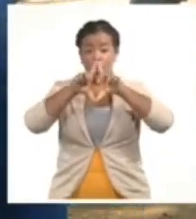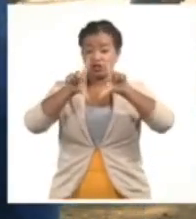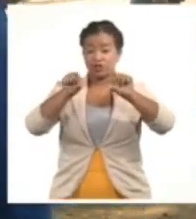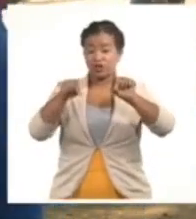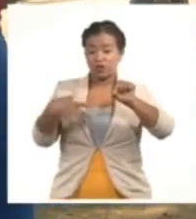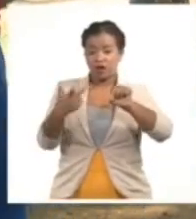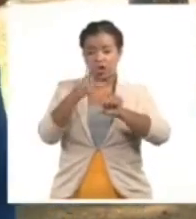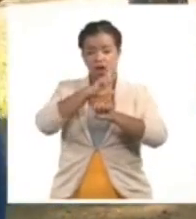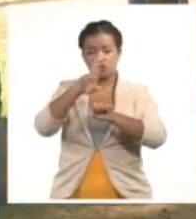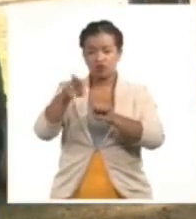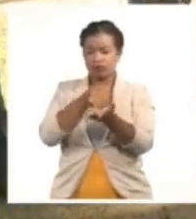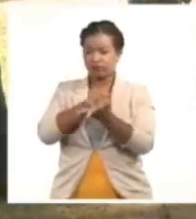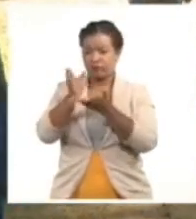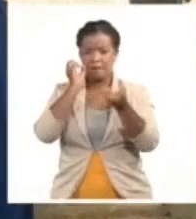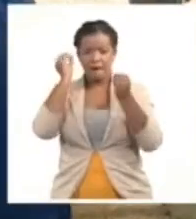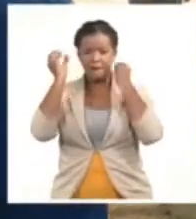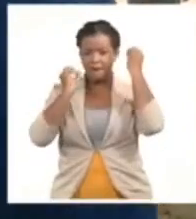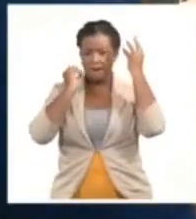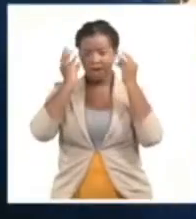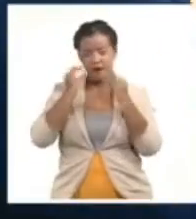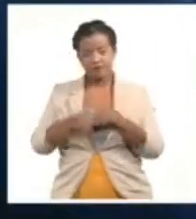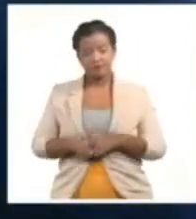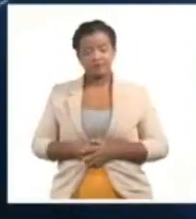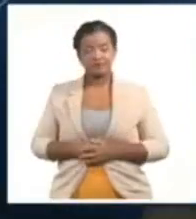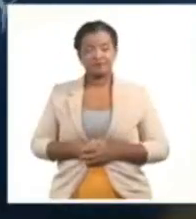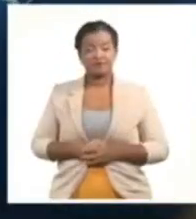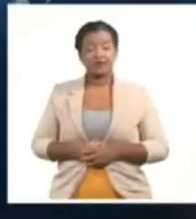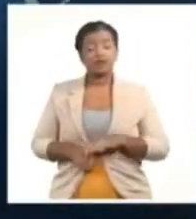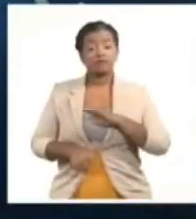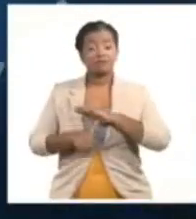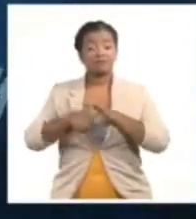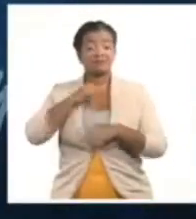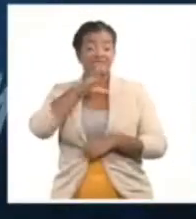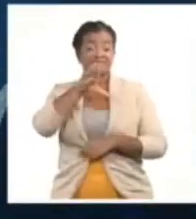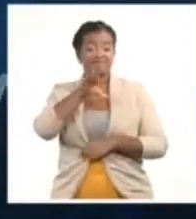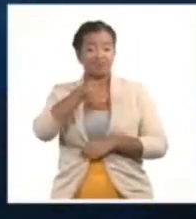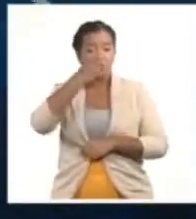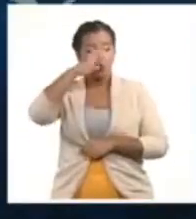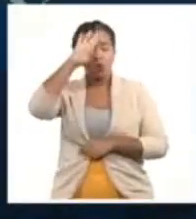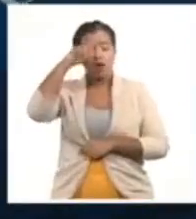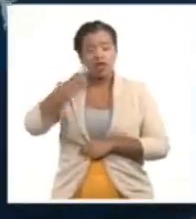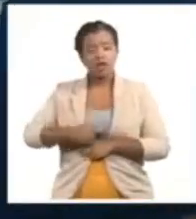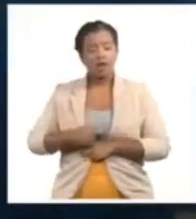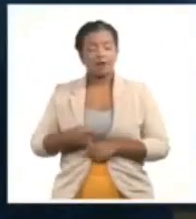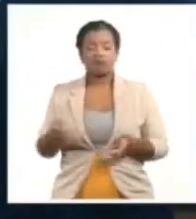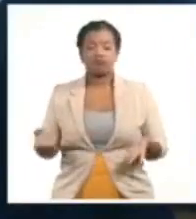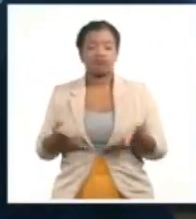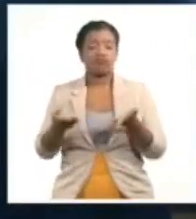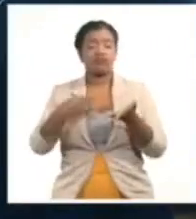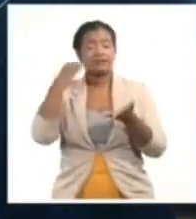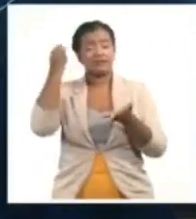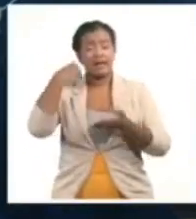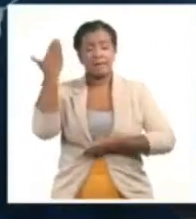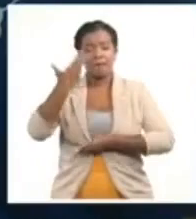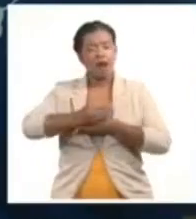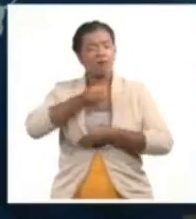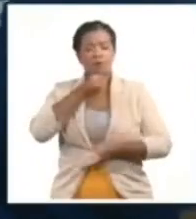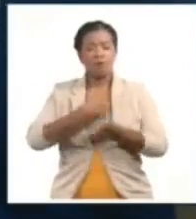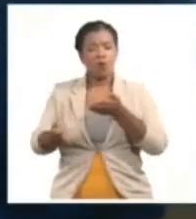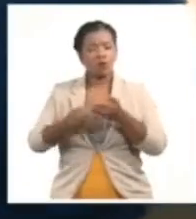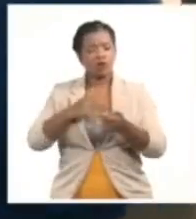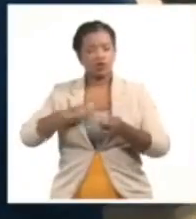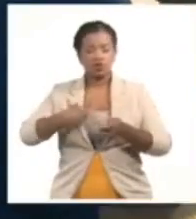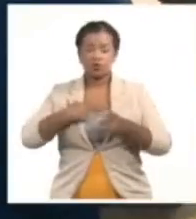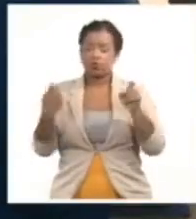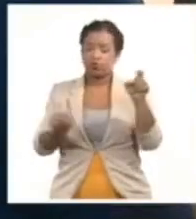resistencia creativa el presidente afirma una vez más que cuba tiene que desarrollarse pese al bloqueo y que cualquier diálogo con